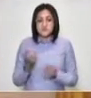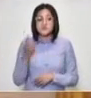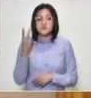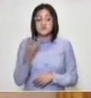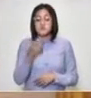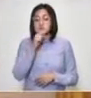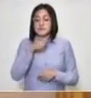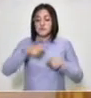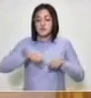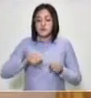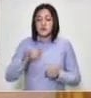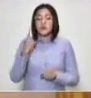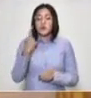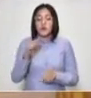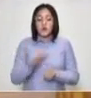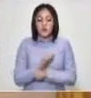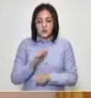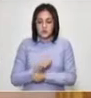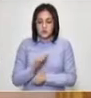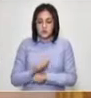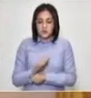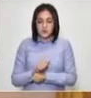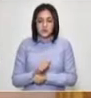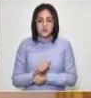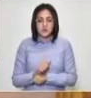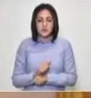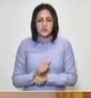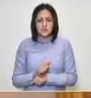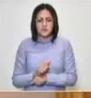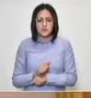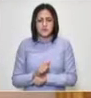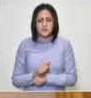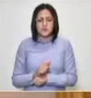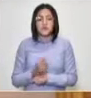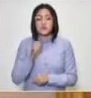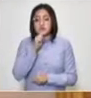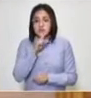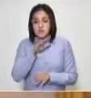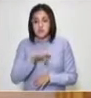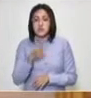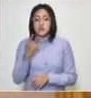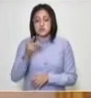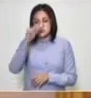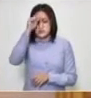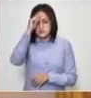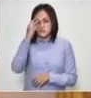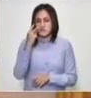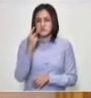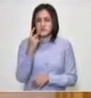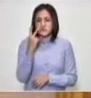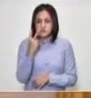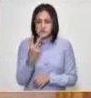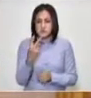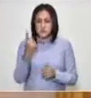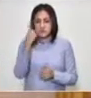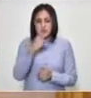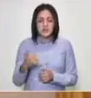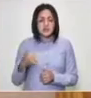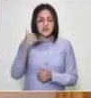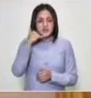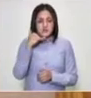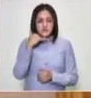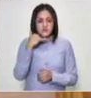3 motocicletas y un automóvil, y además un chip, 2 chips para